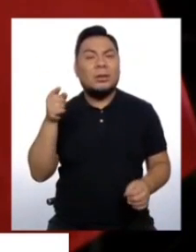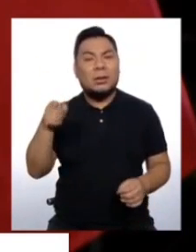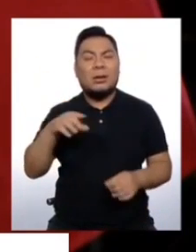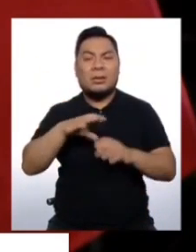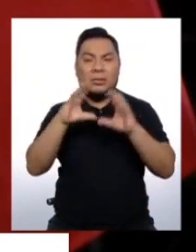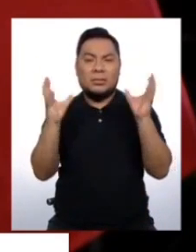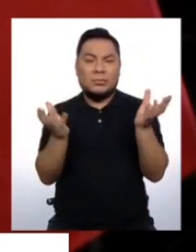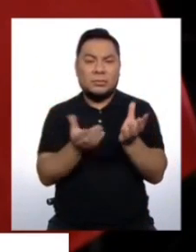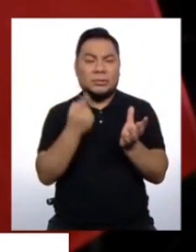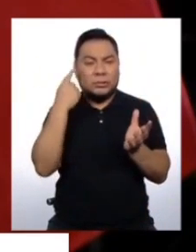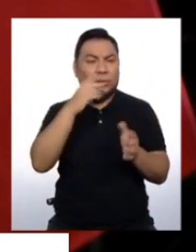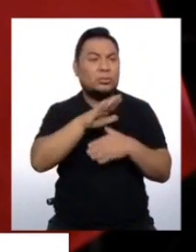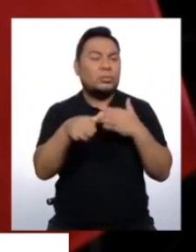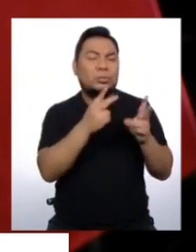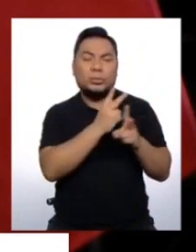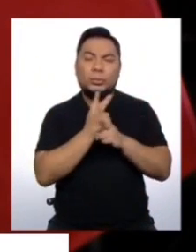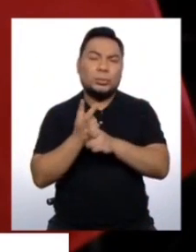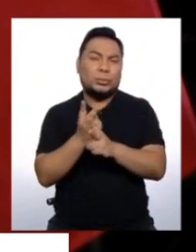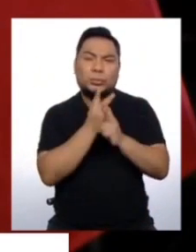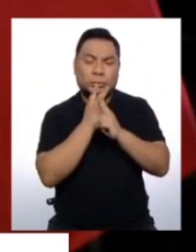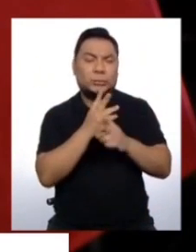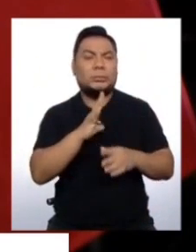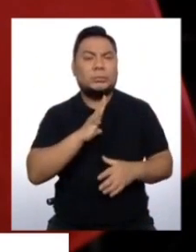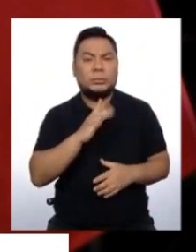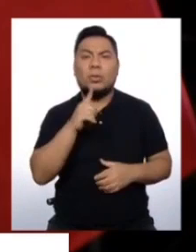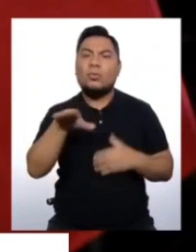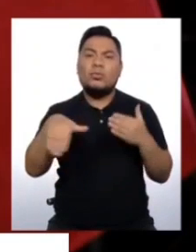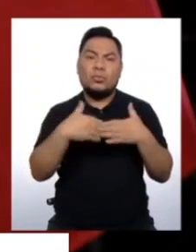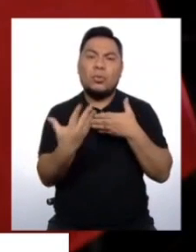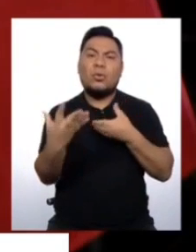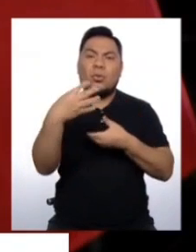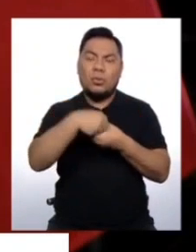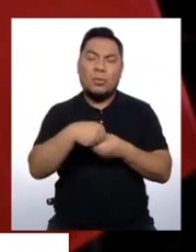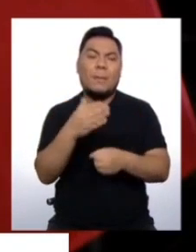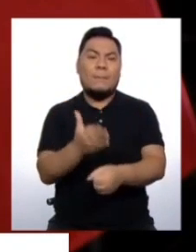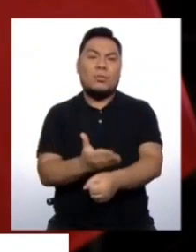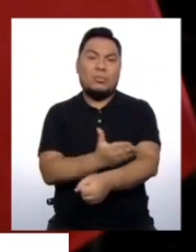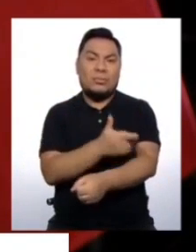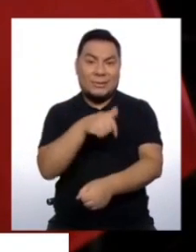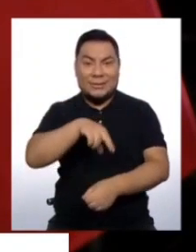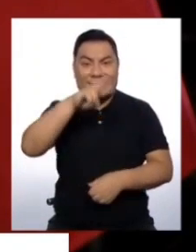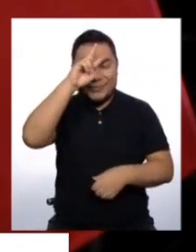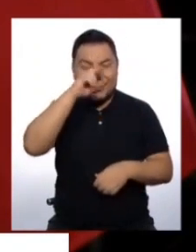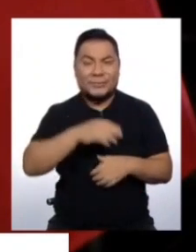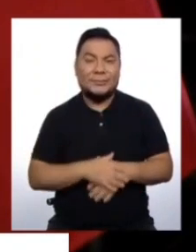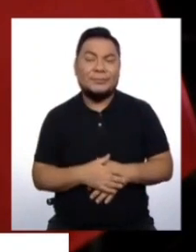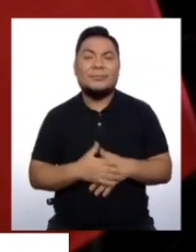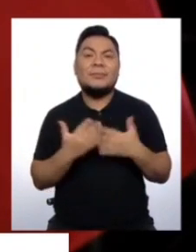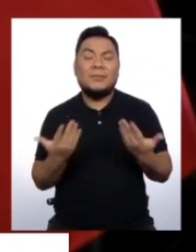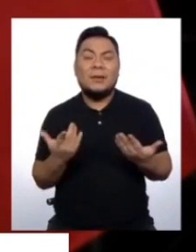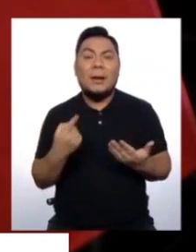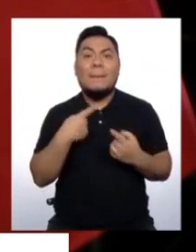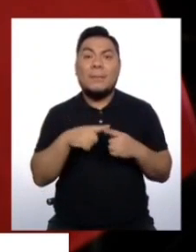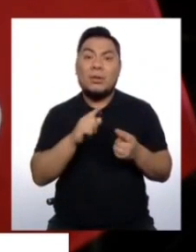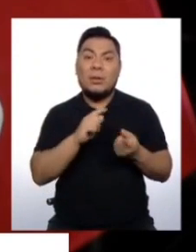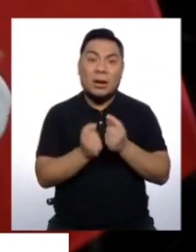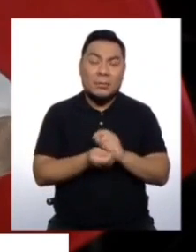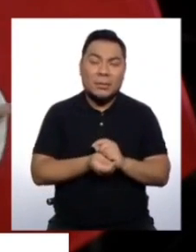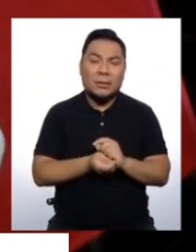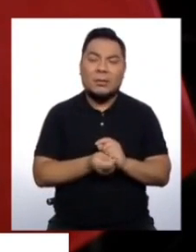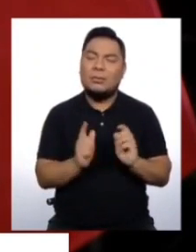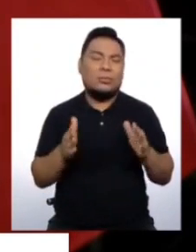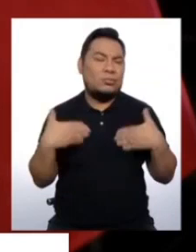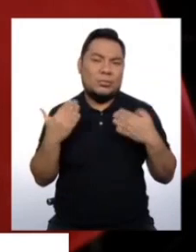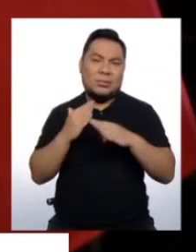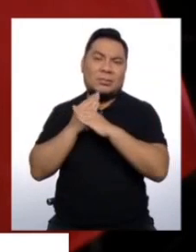un comportamiento adecuado, como lo estamos poco a poco incorporando en nuestro país, no vamos a poderlo derrotar